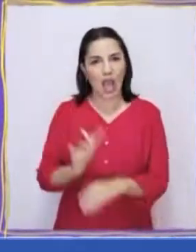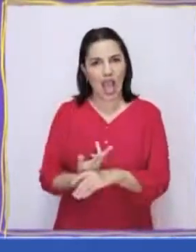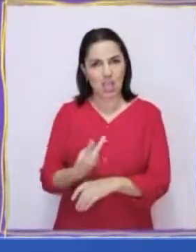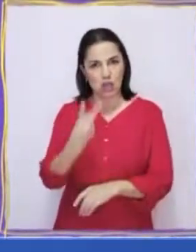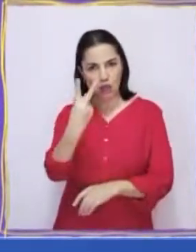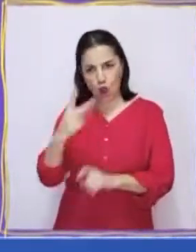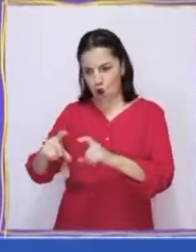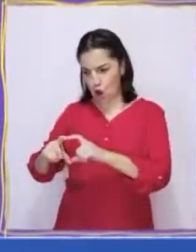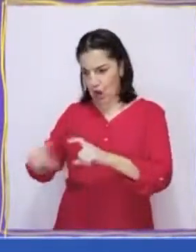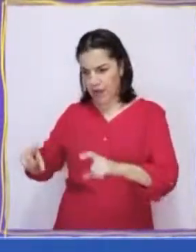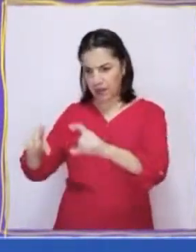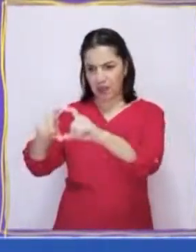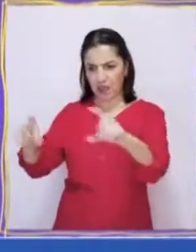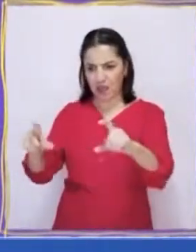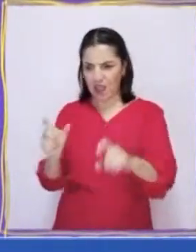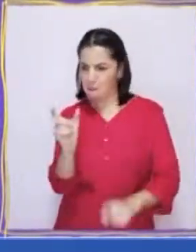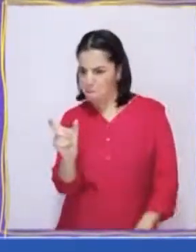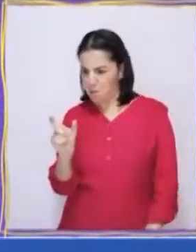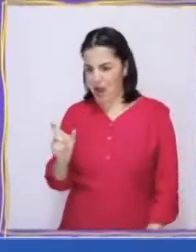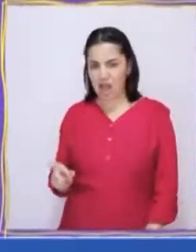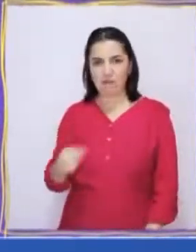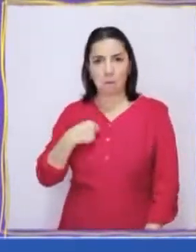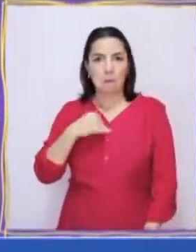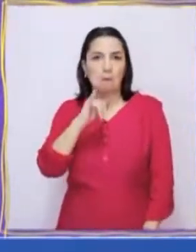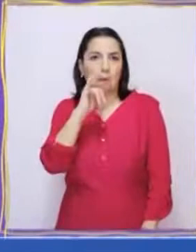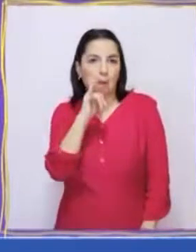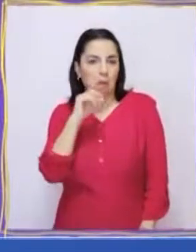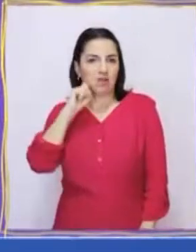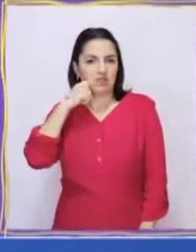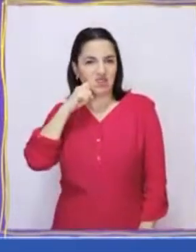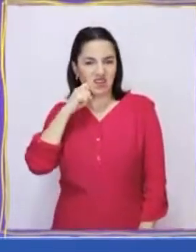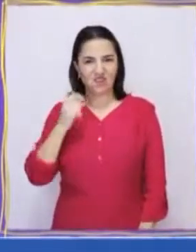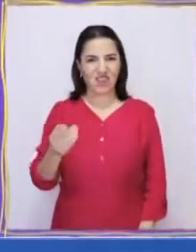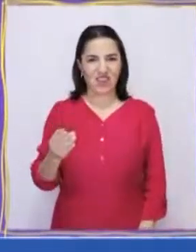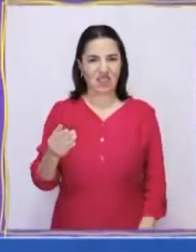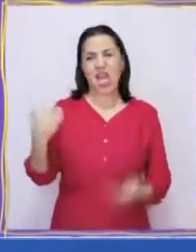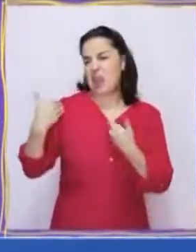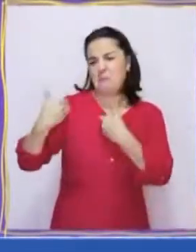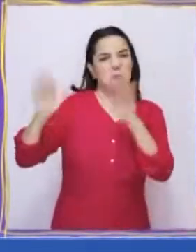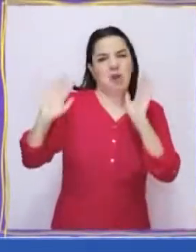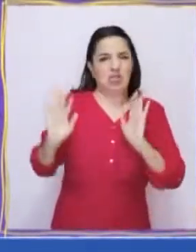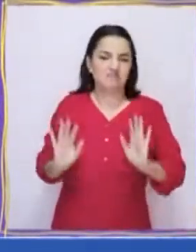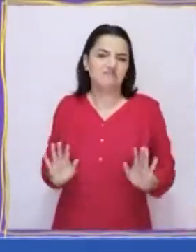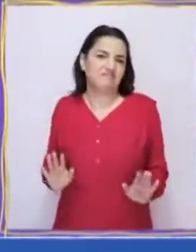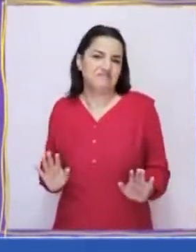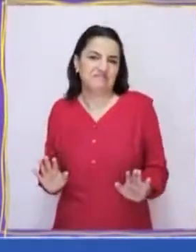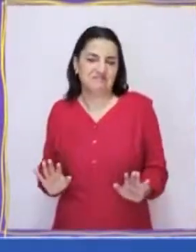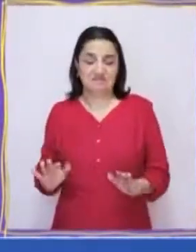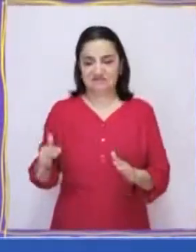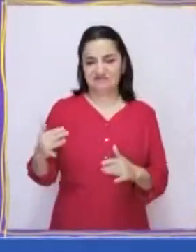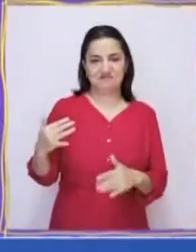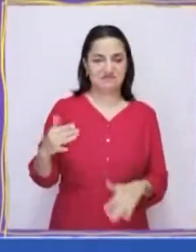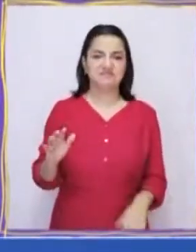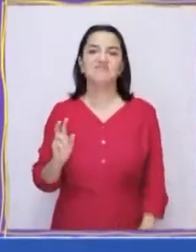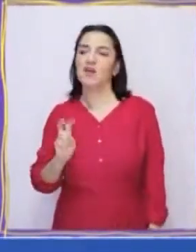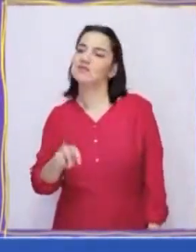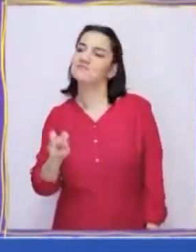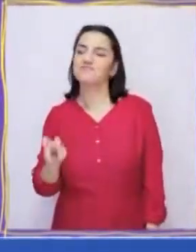hay dos carteles con palabras que no sé qué significan. No importa, de seguro no es